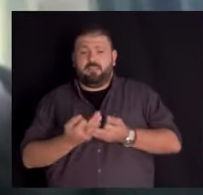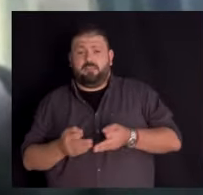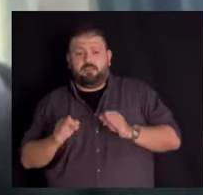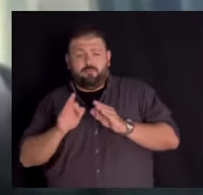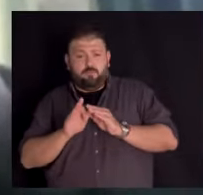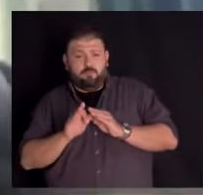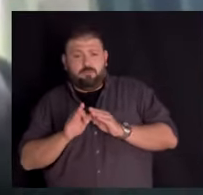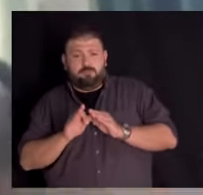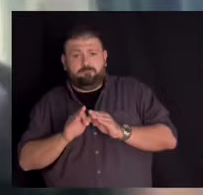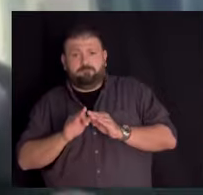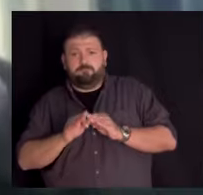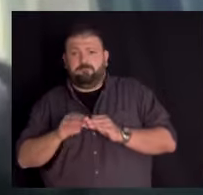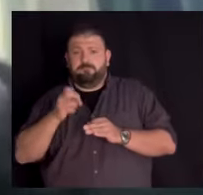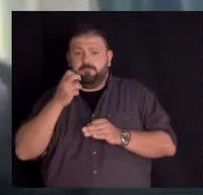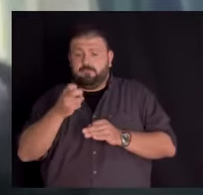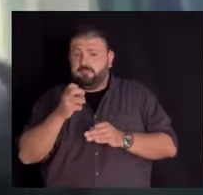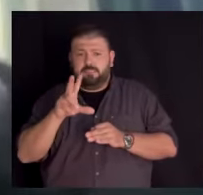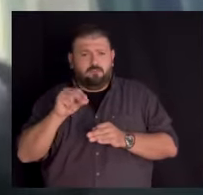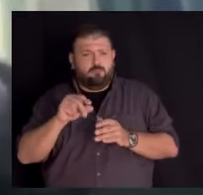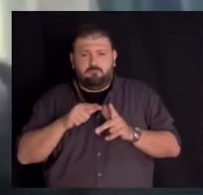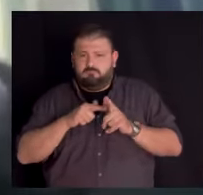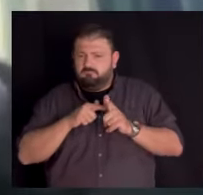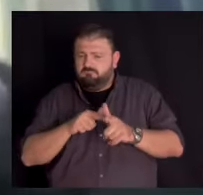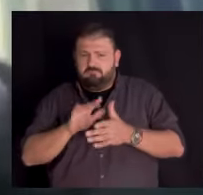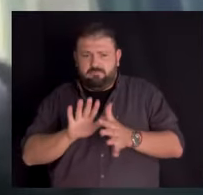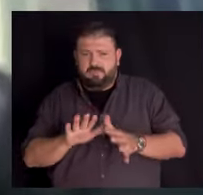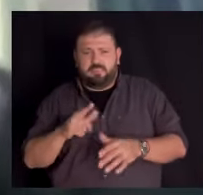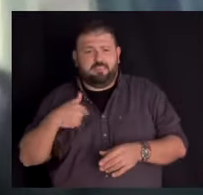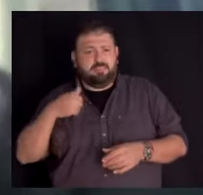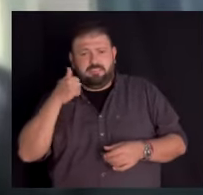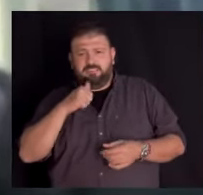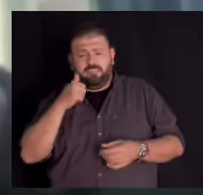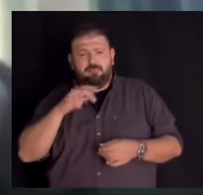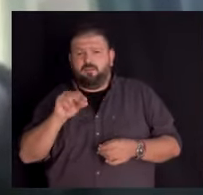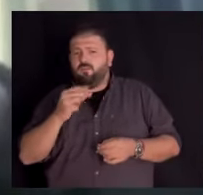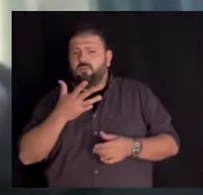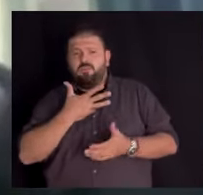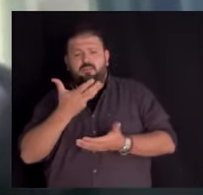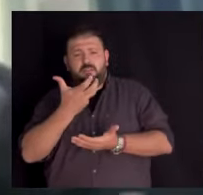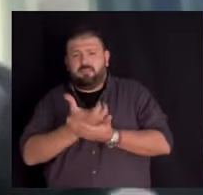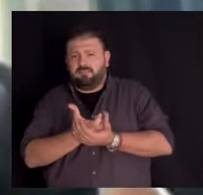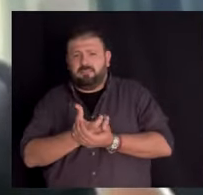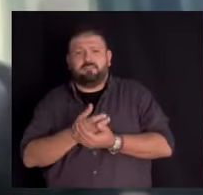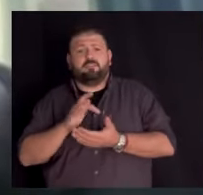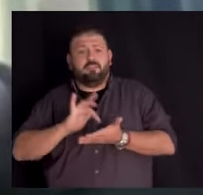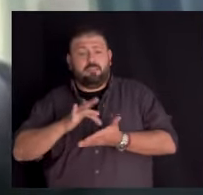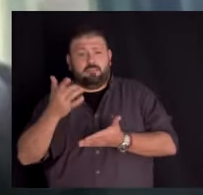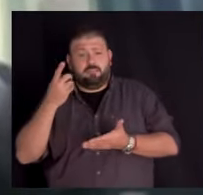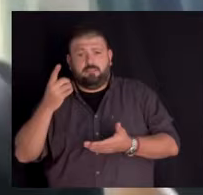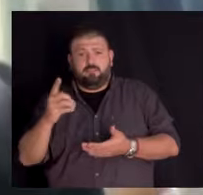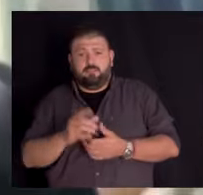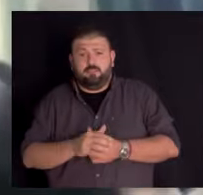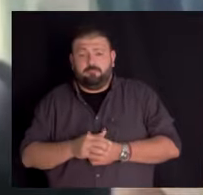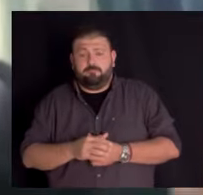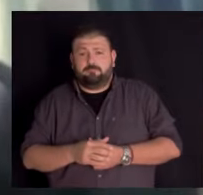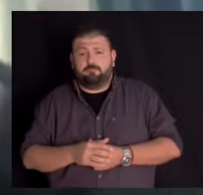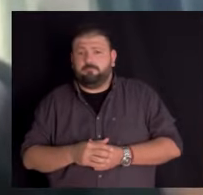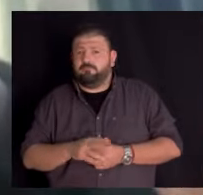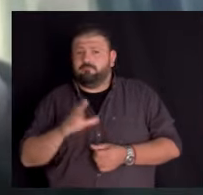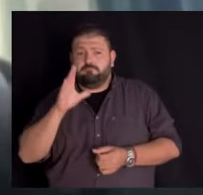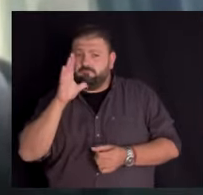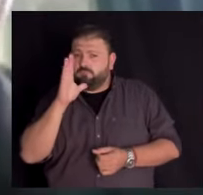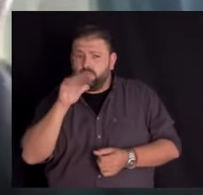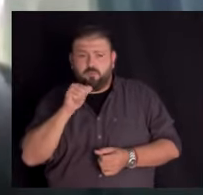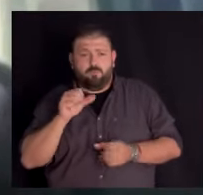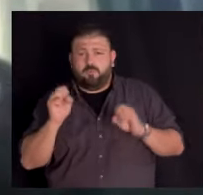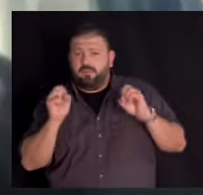embrionaria, ese no para. Y no tiene vacaciones, no tiene descanso, gracias a Dios, ¿sí? No puede dejar de